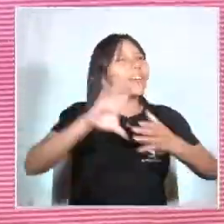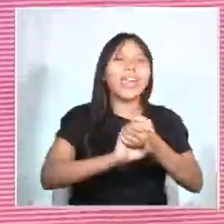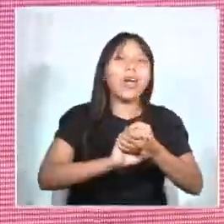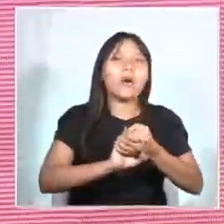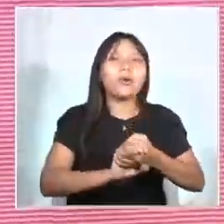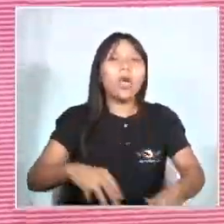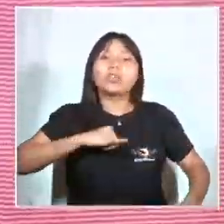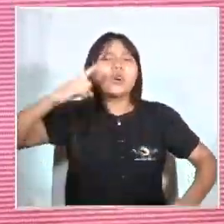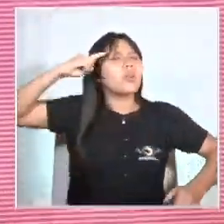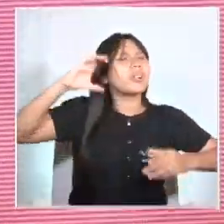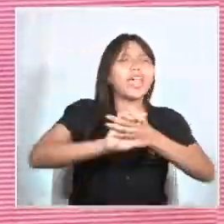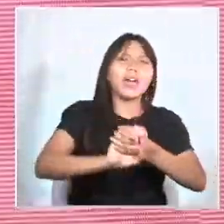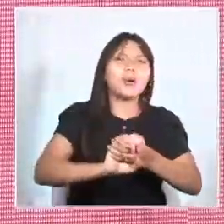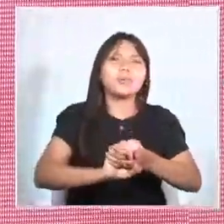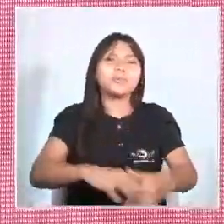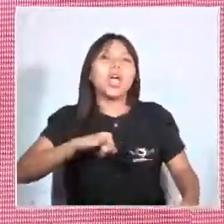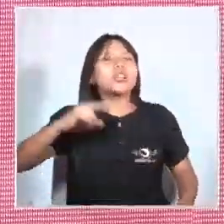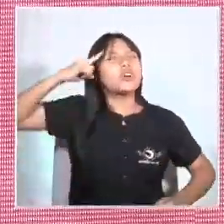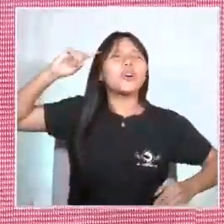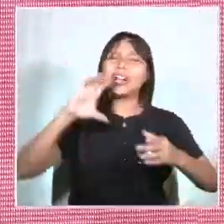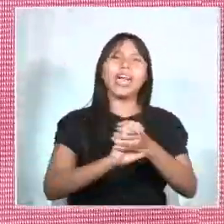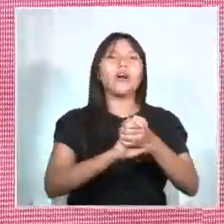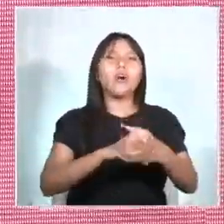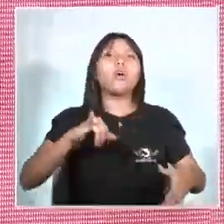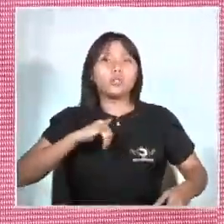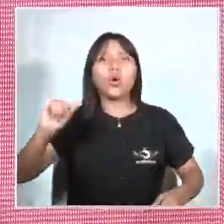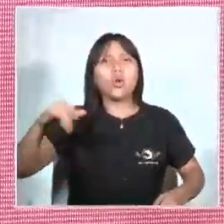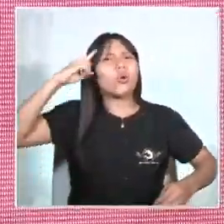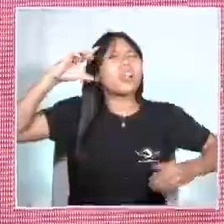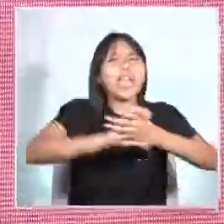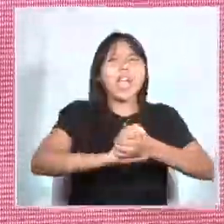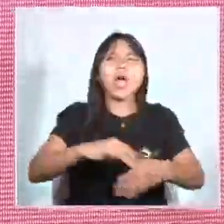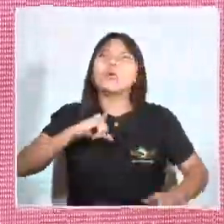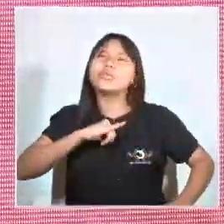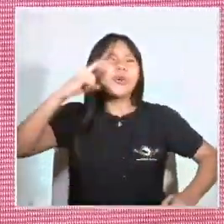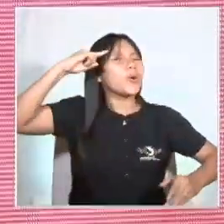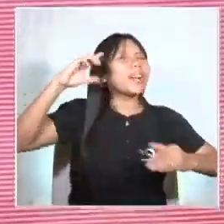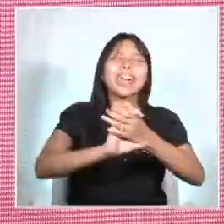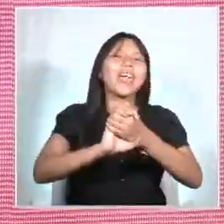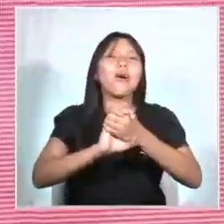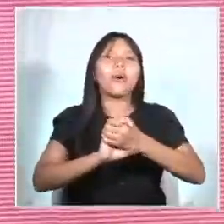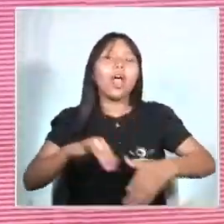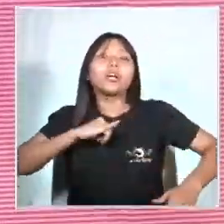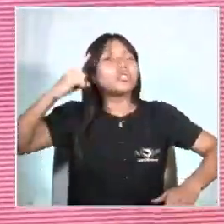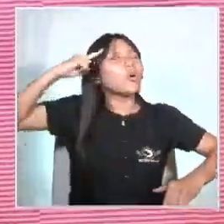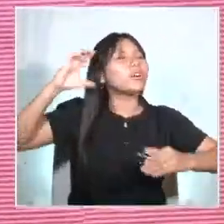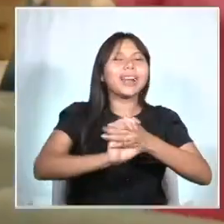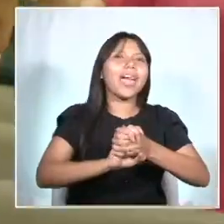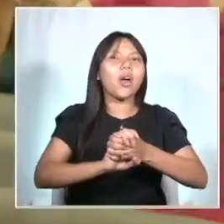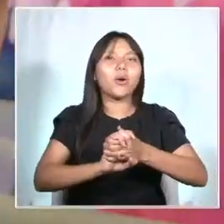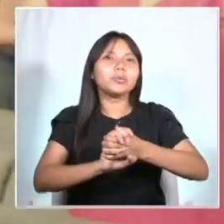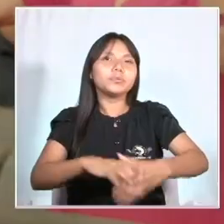creo, lo creo, solo creo, solo creo, solo